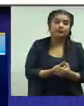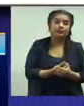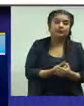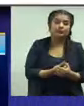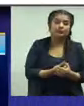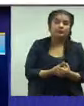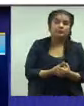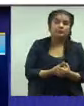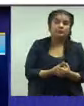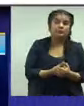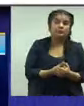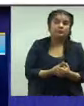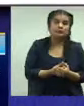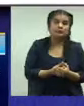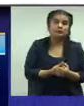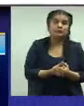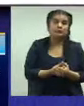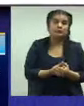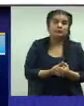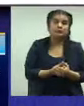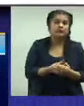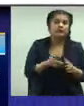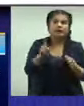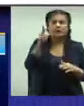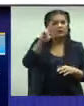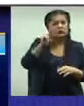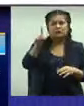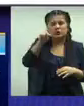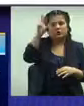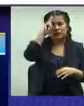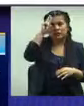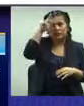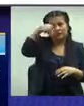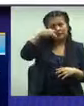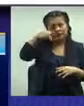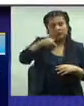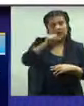La ley, no recuerdo el número, que es de este año 2024.